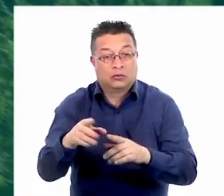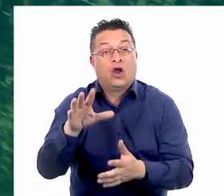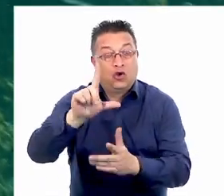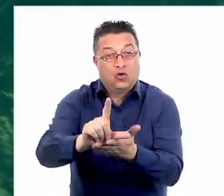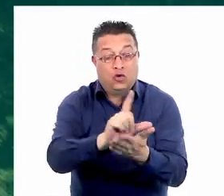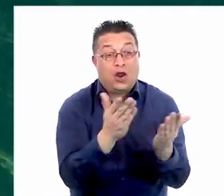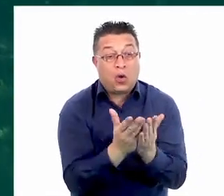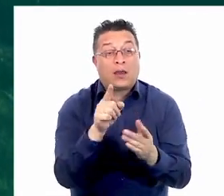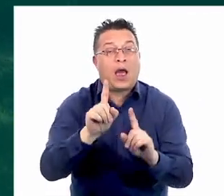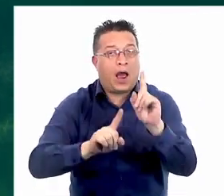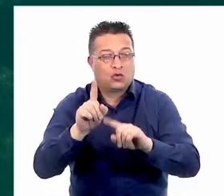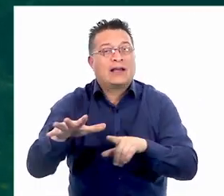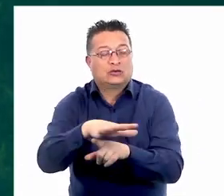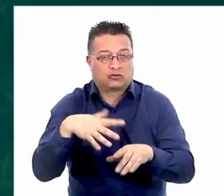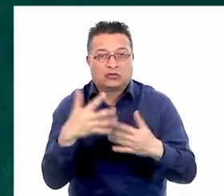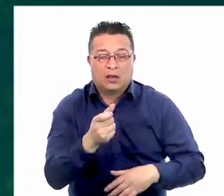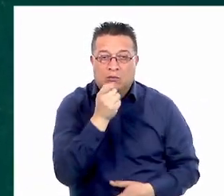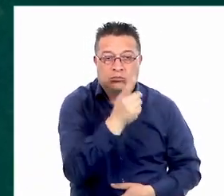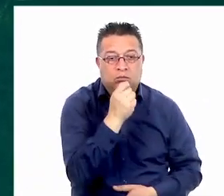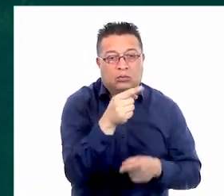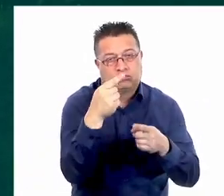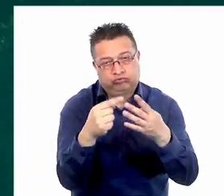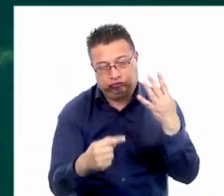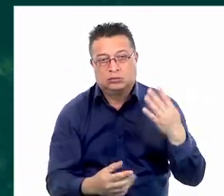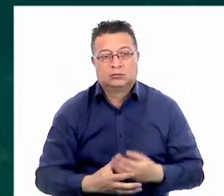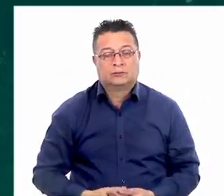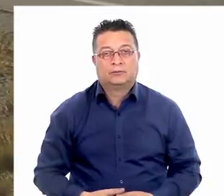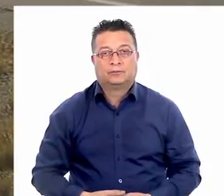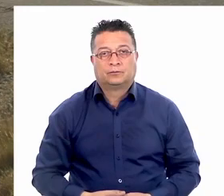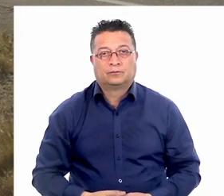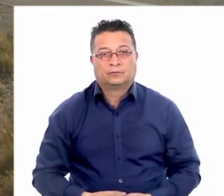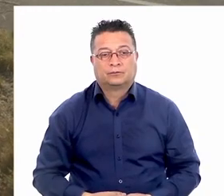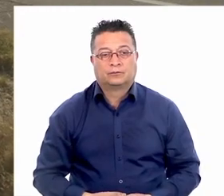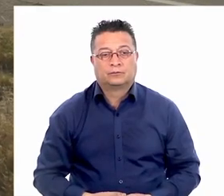interior de los establecimientos fueron algunas de las situaciones denunciadas, entre otras.